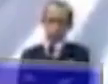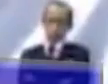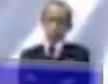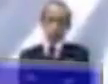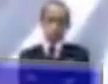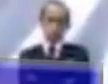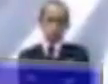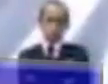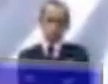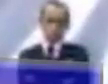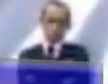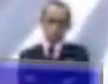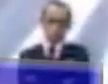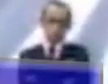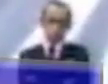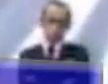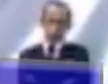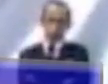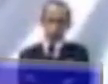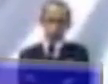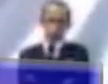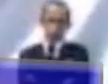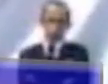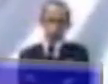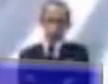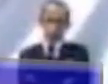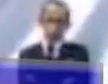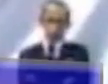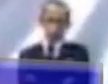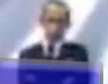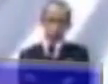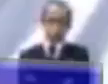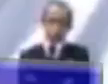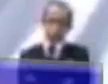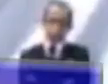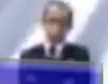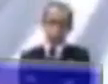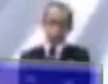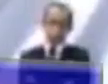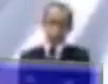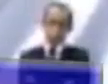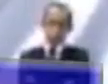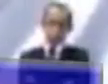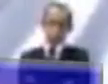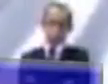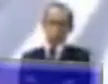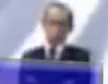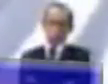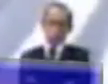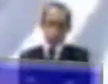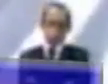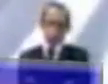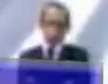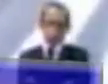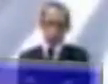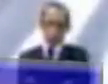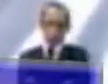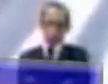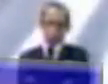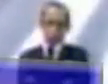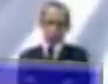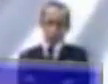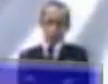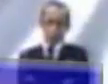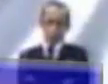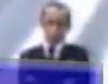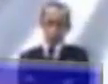le ha cumplido a Chiapas, que ahí están las casas, que niega lo de las tarjetas? Lo cual